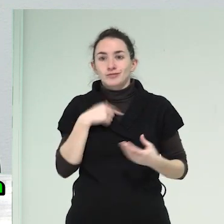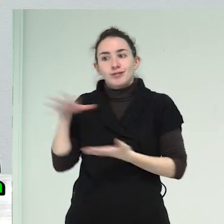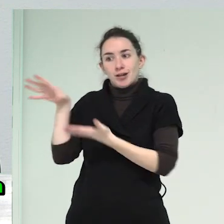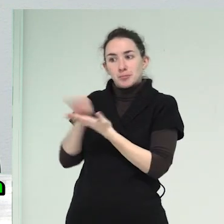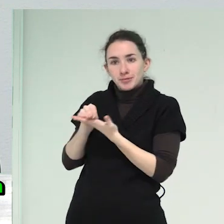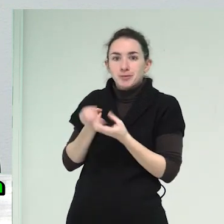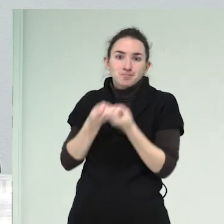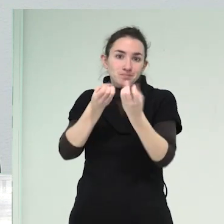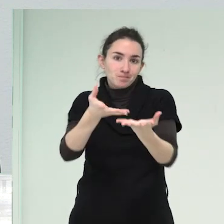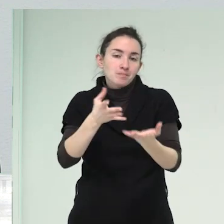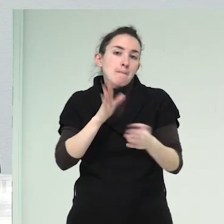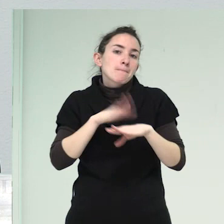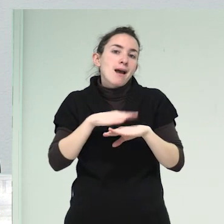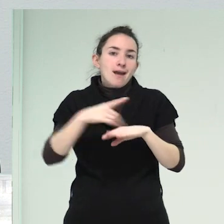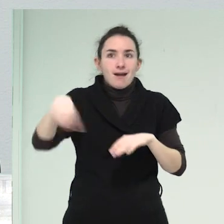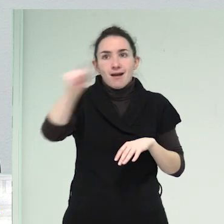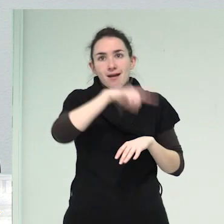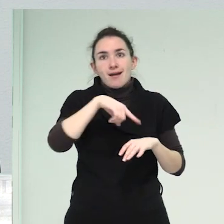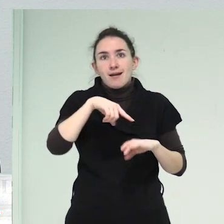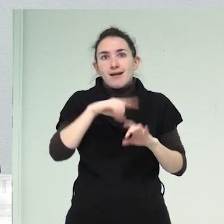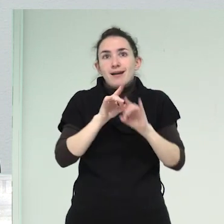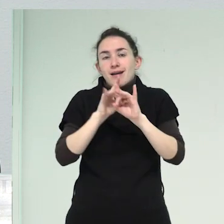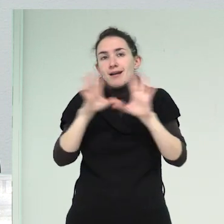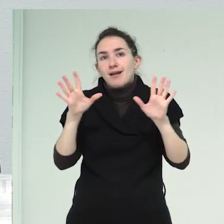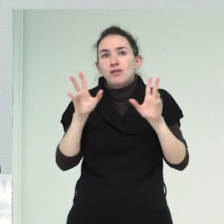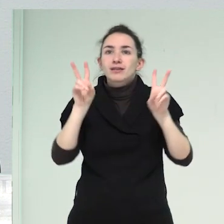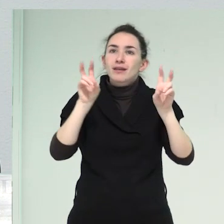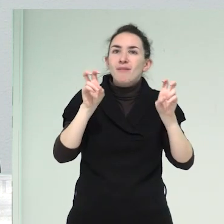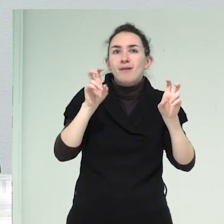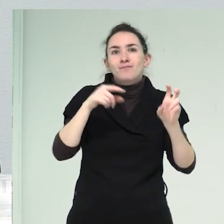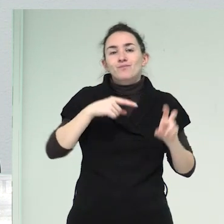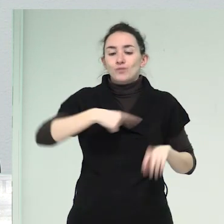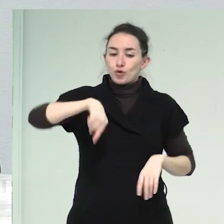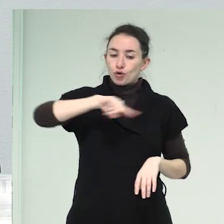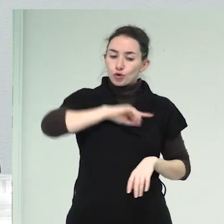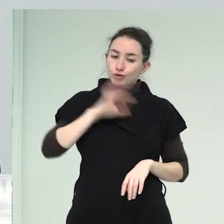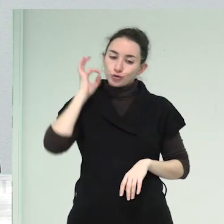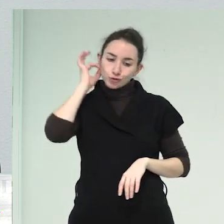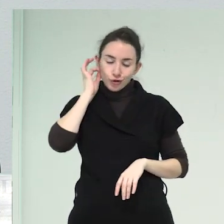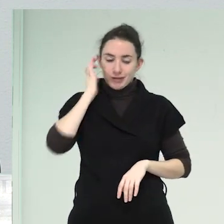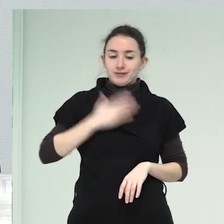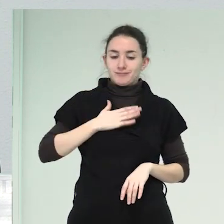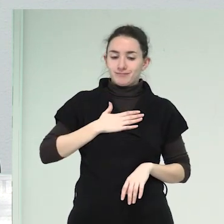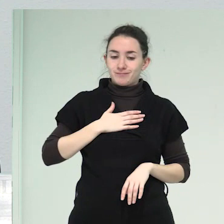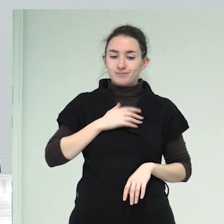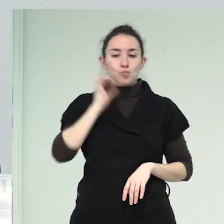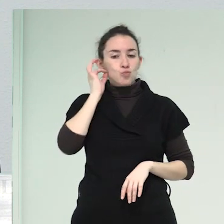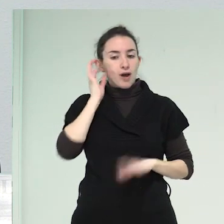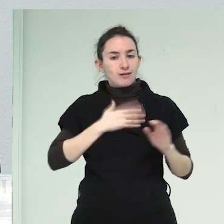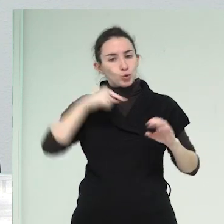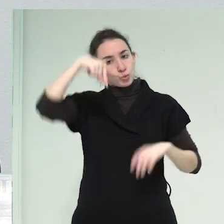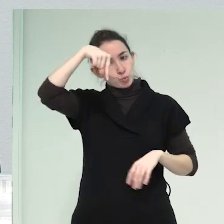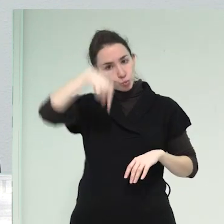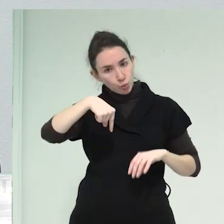para decirles nada más que eso es eso, digamos, de que nosotras, como las mujeres de los sures globales, tenemos